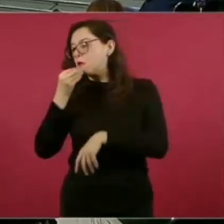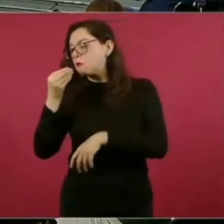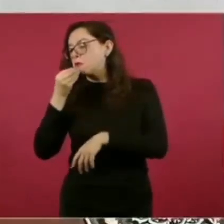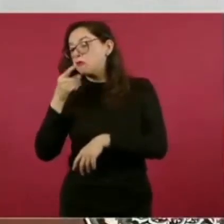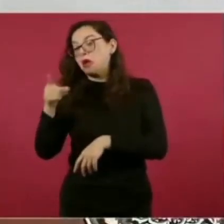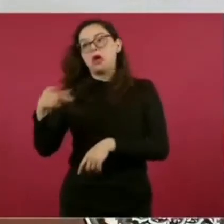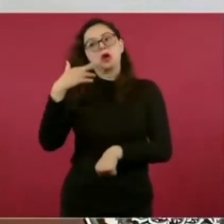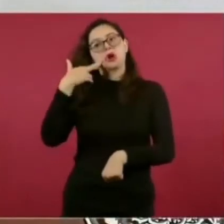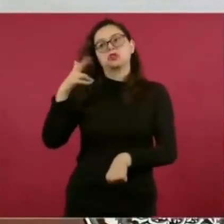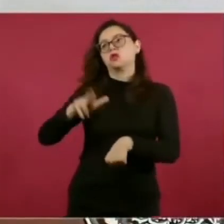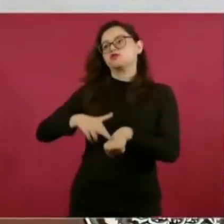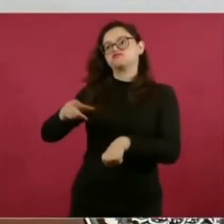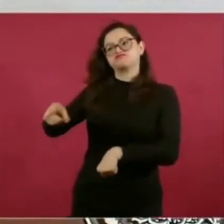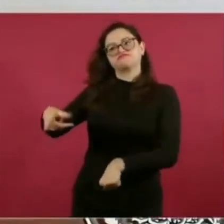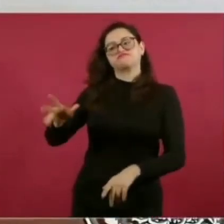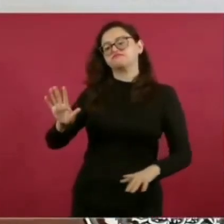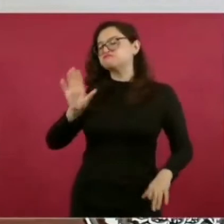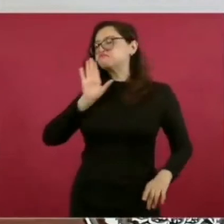digo,